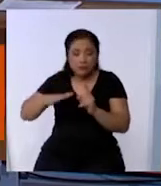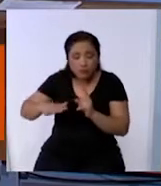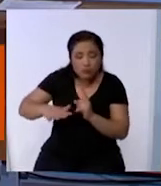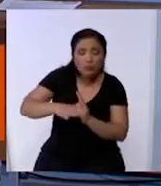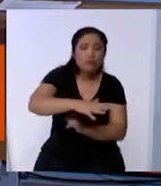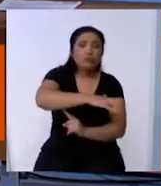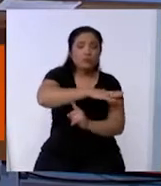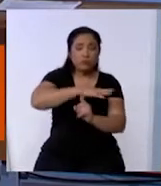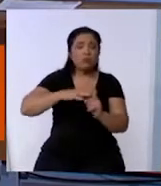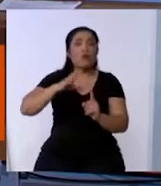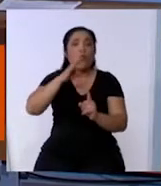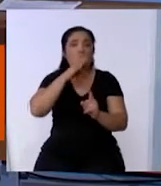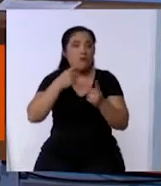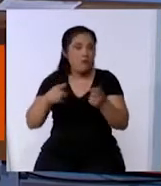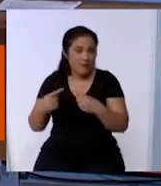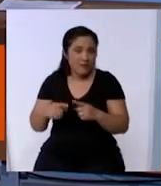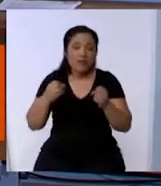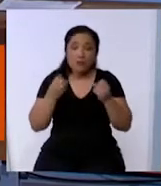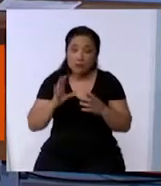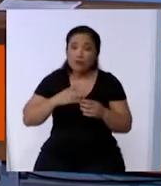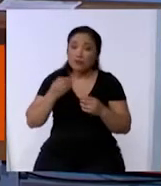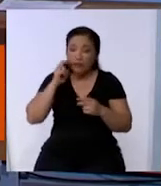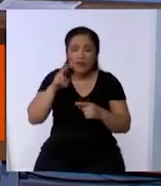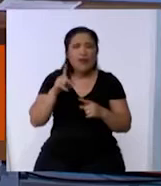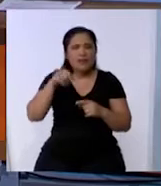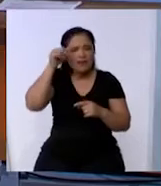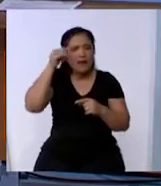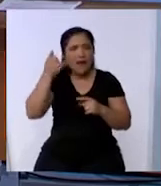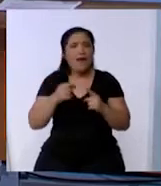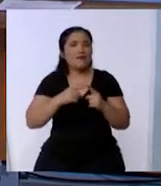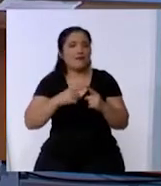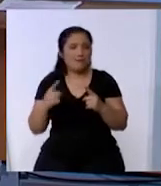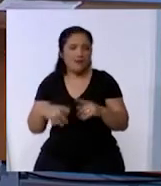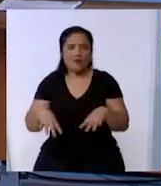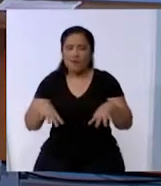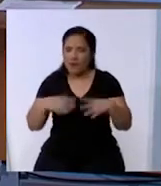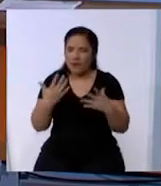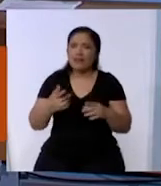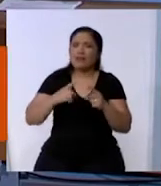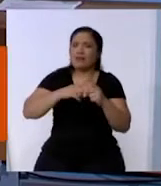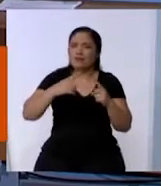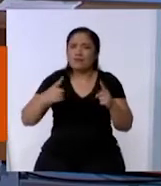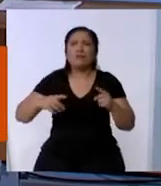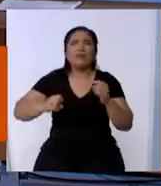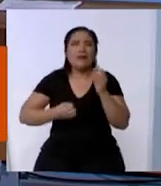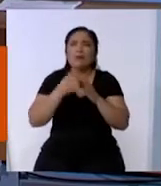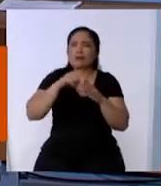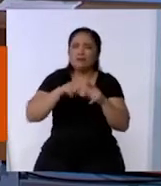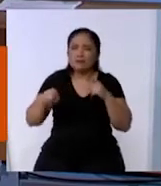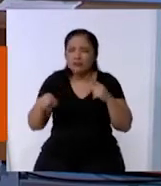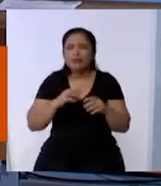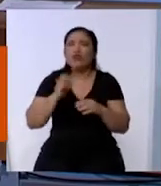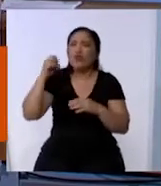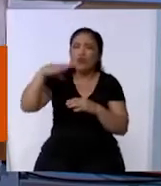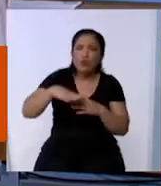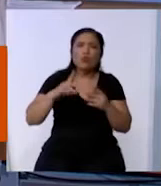ambientes donde nosotros podemos estar, siempre hay una corriente eléctrica, ¿verdad? Desde la descarga eléctrica, sí, desde lo que usamos como luz eléctrica,